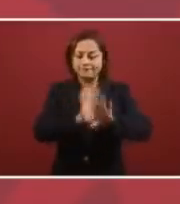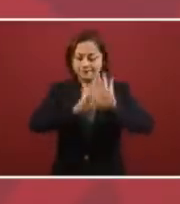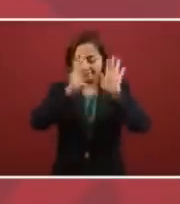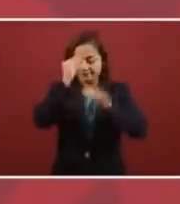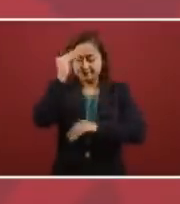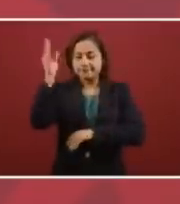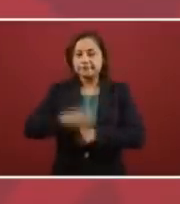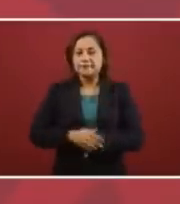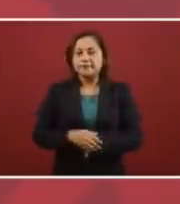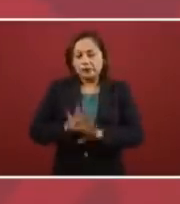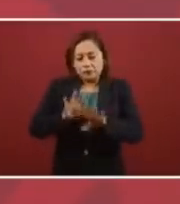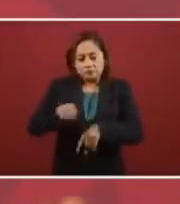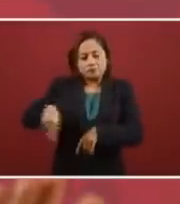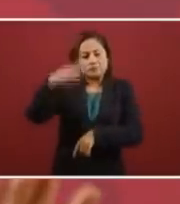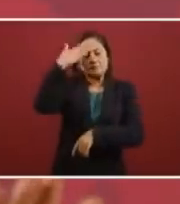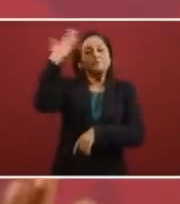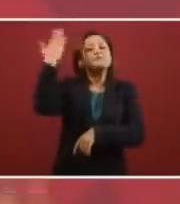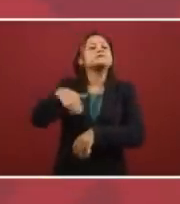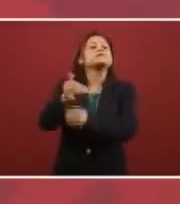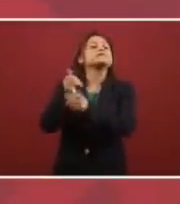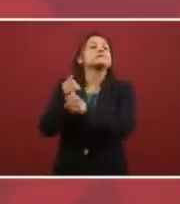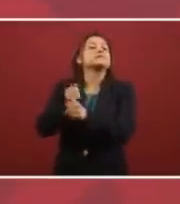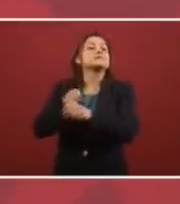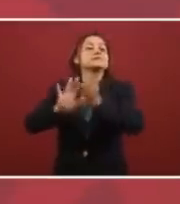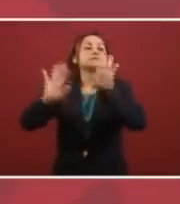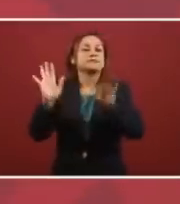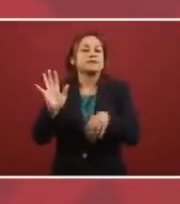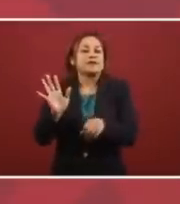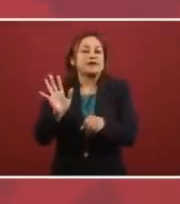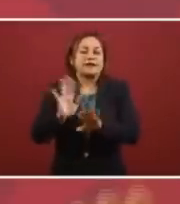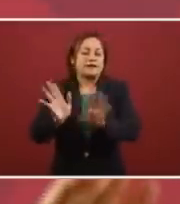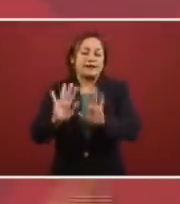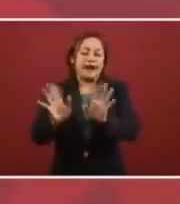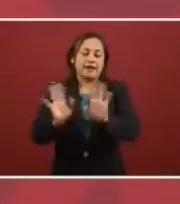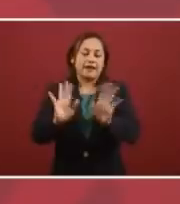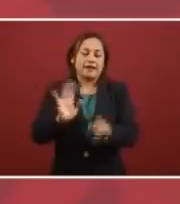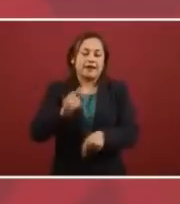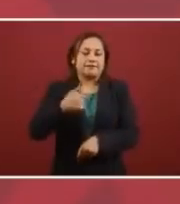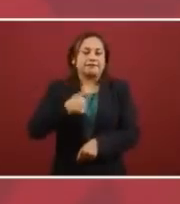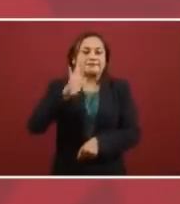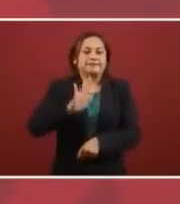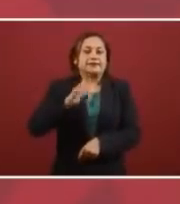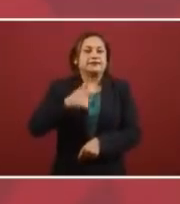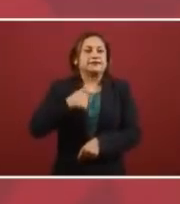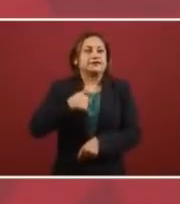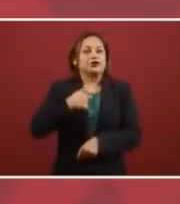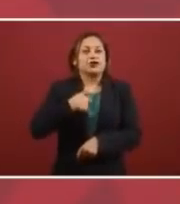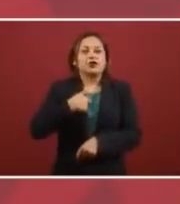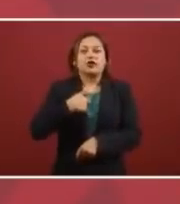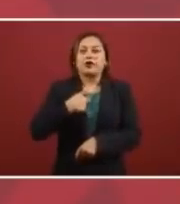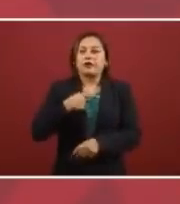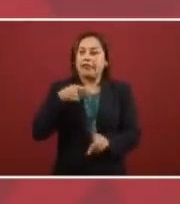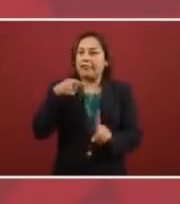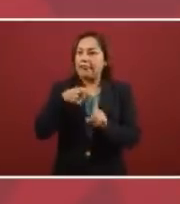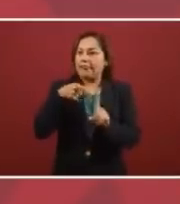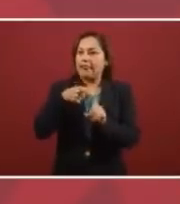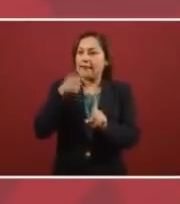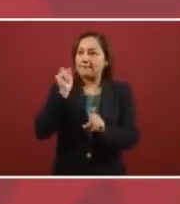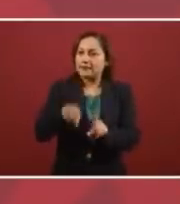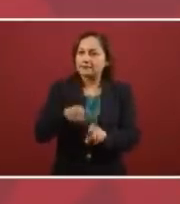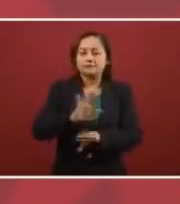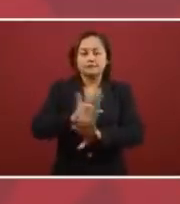investiguen porque si no va a parecer que es una fijación personal sí y éste